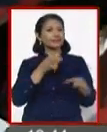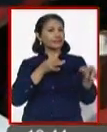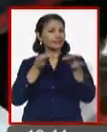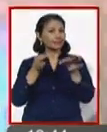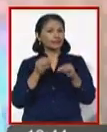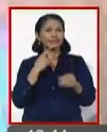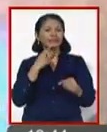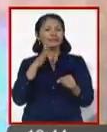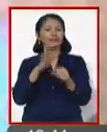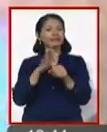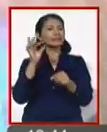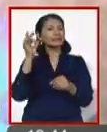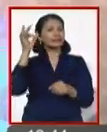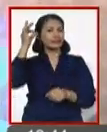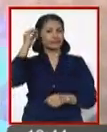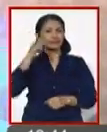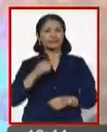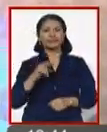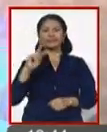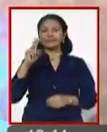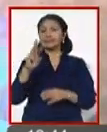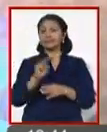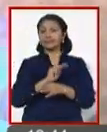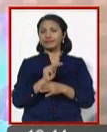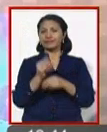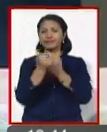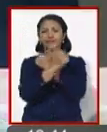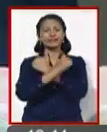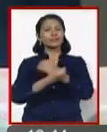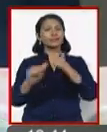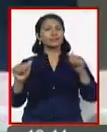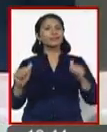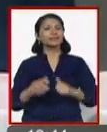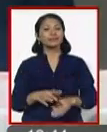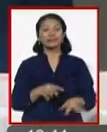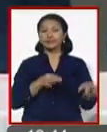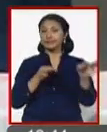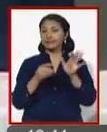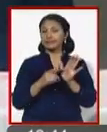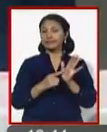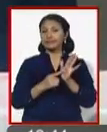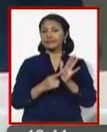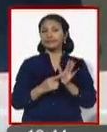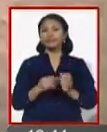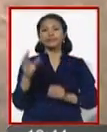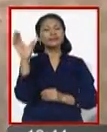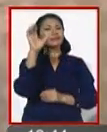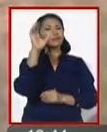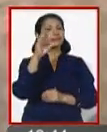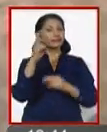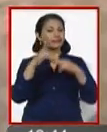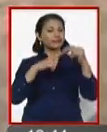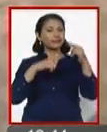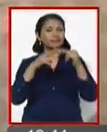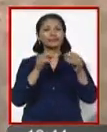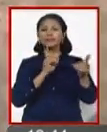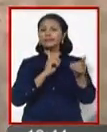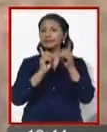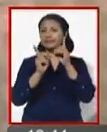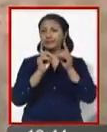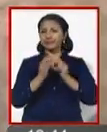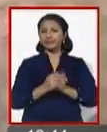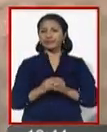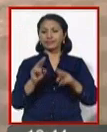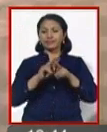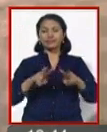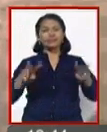tratar este pacto fiscal, estuvo el viceministro de Autonomías, quien resaltó de que se está buscando construir un diálogo